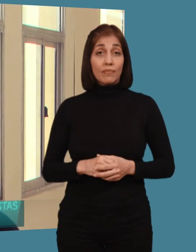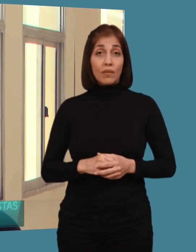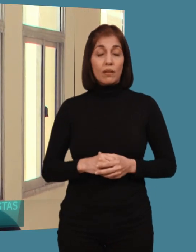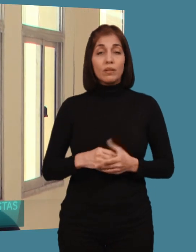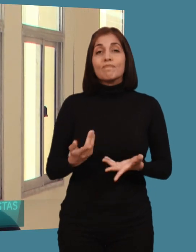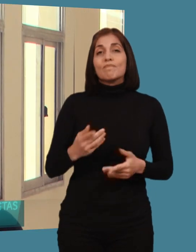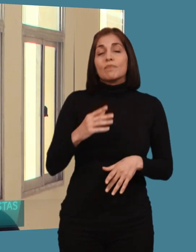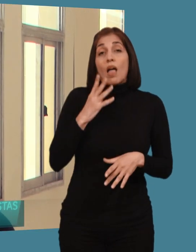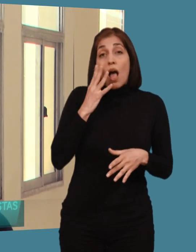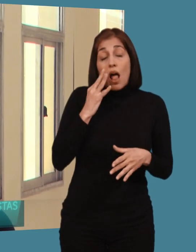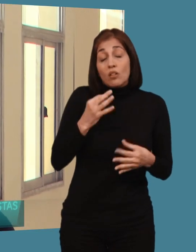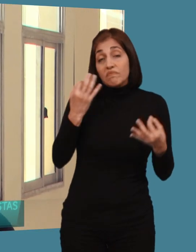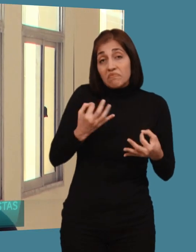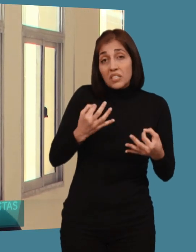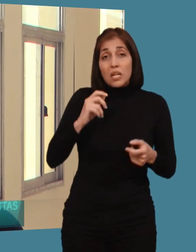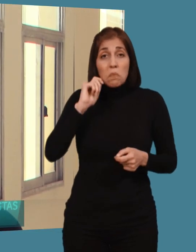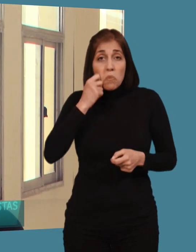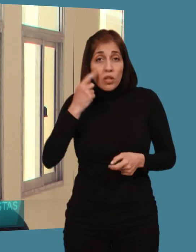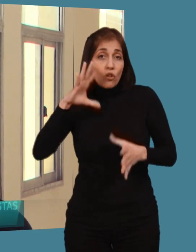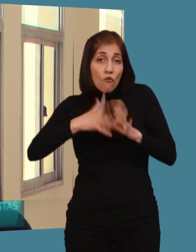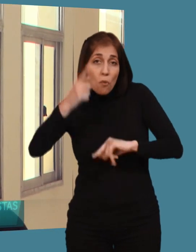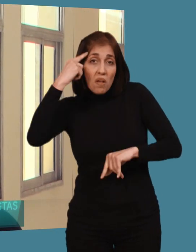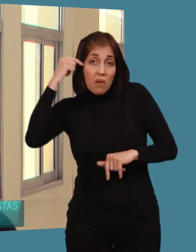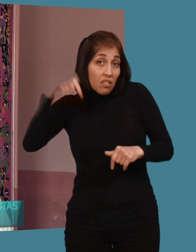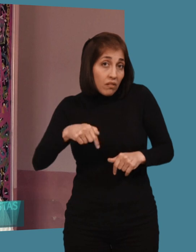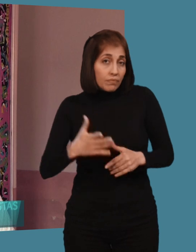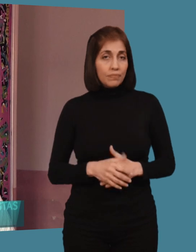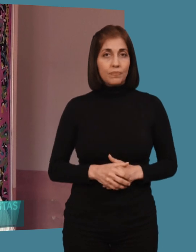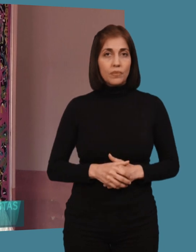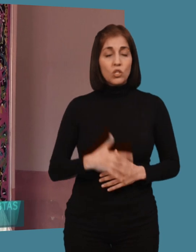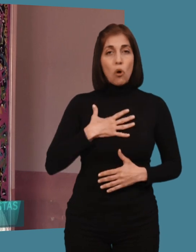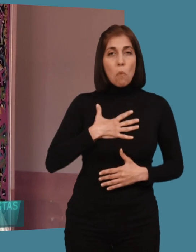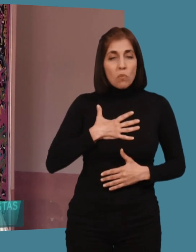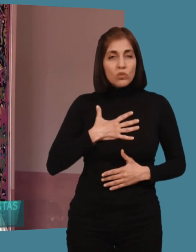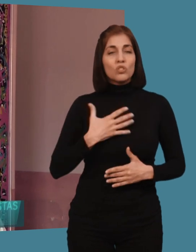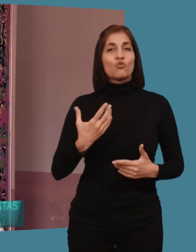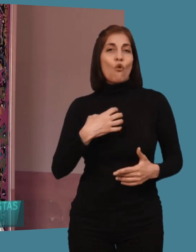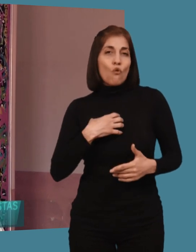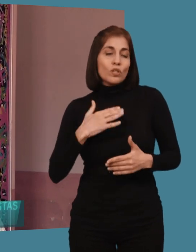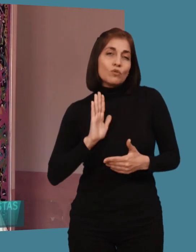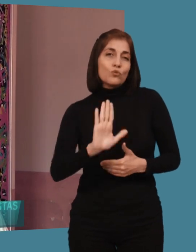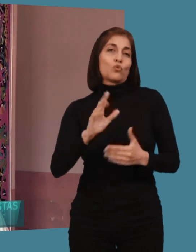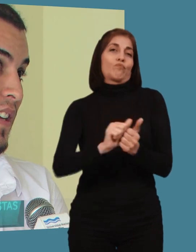Es algo que te sirve mucho, es muy linda la manera en la que se aprende y demás acá. Me siento confiado en que voy a llegar